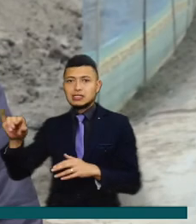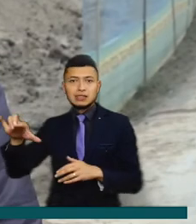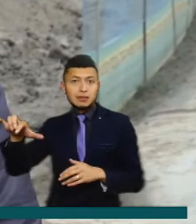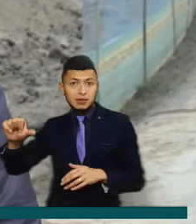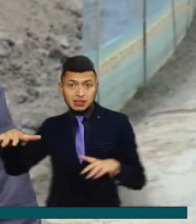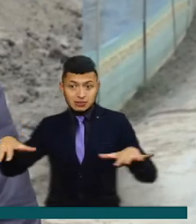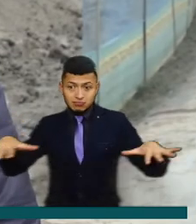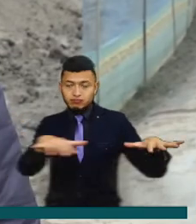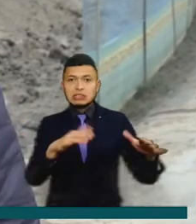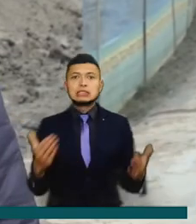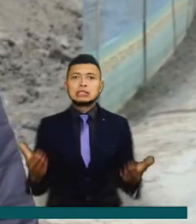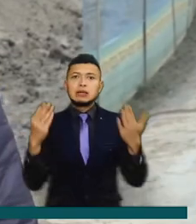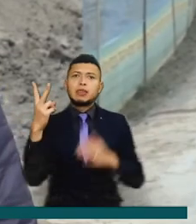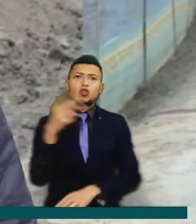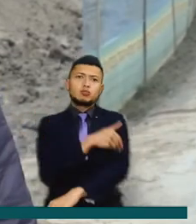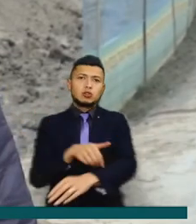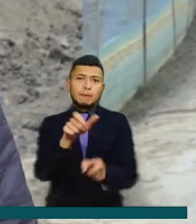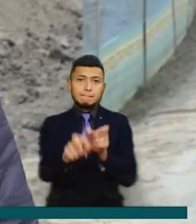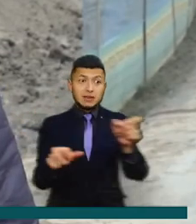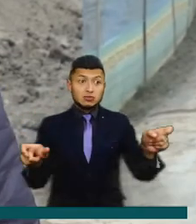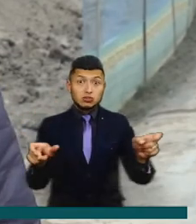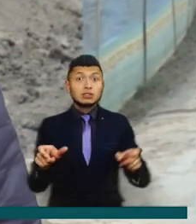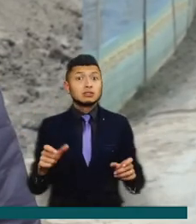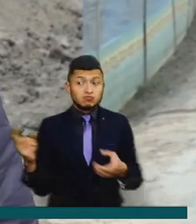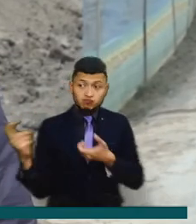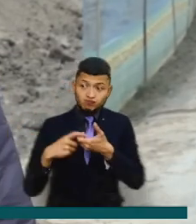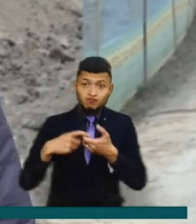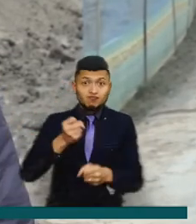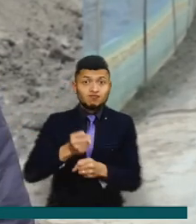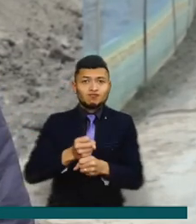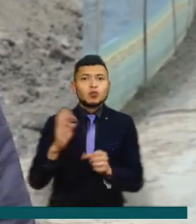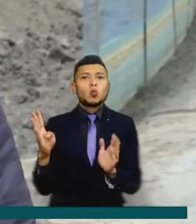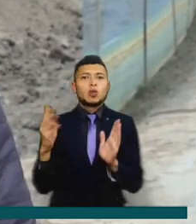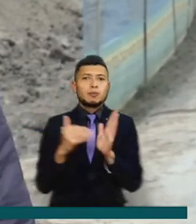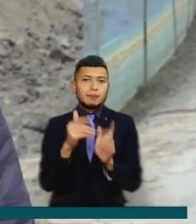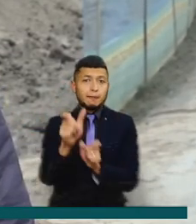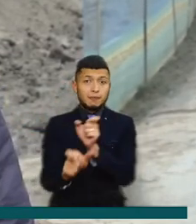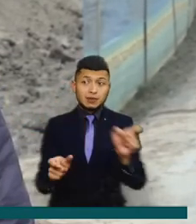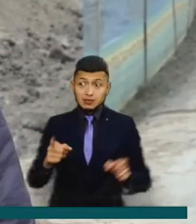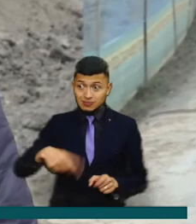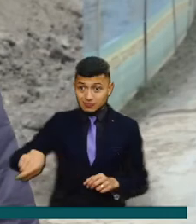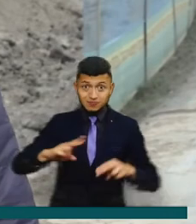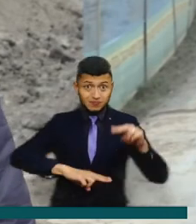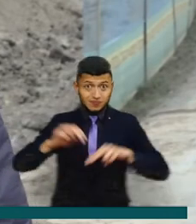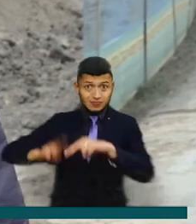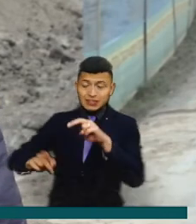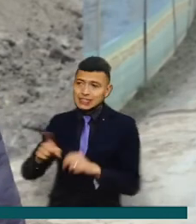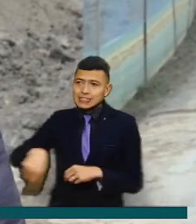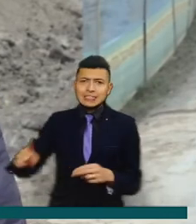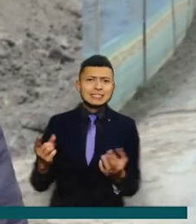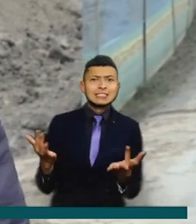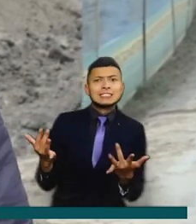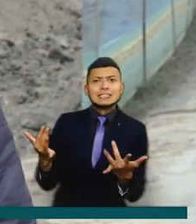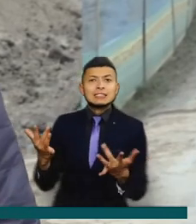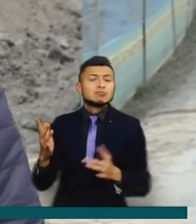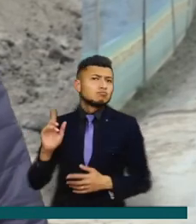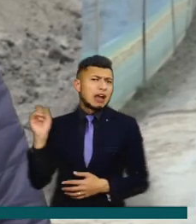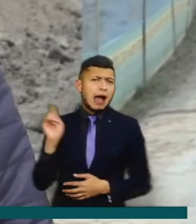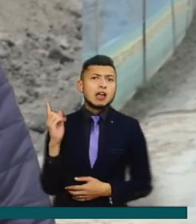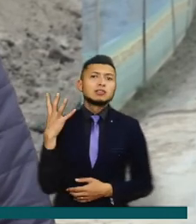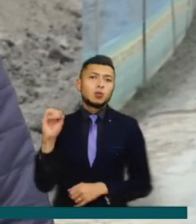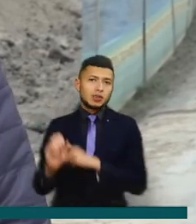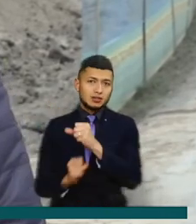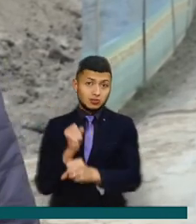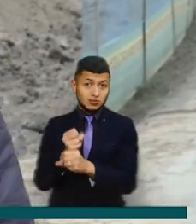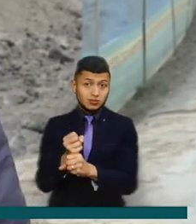menos 2 millones de habitantes y generó 4.000 empleos. Era una obra que estaban esperando los zipaquireños durante